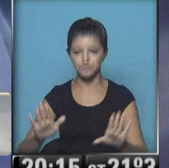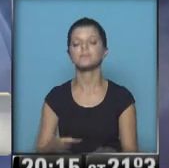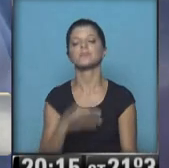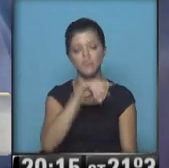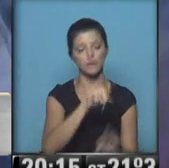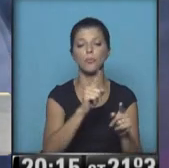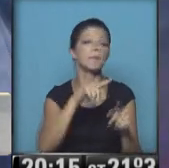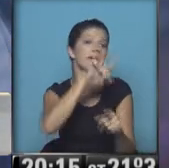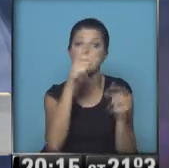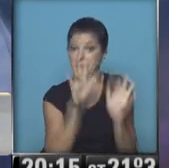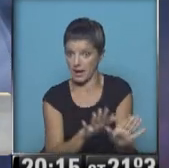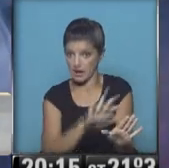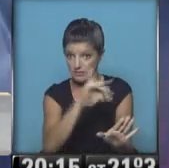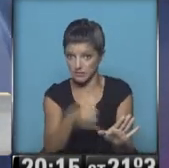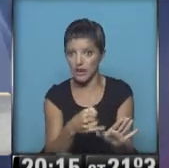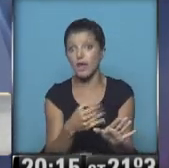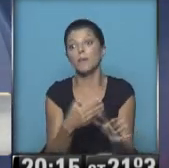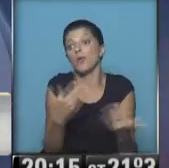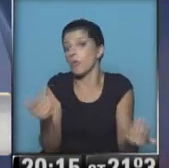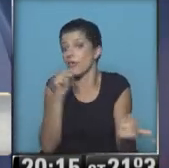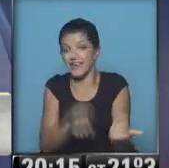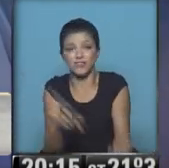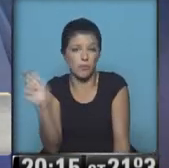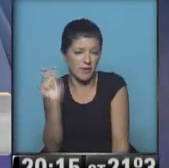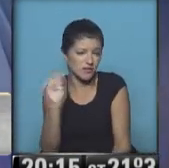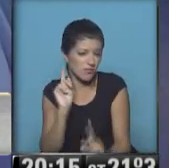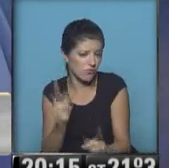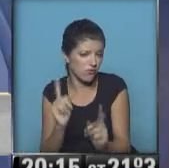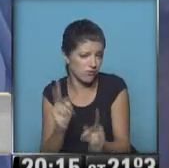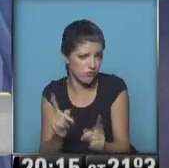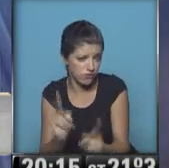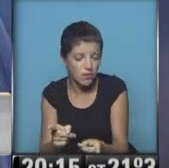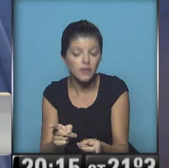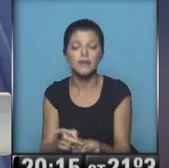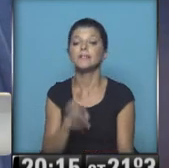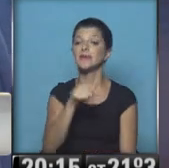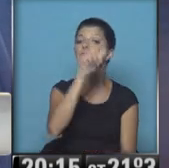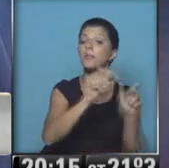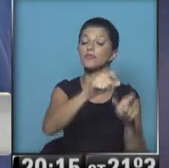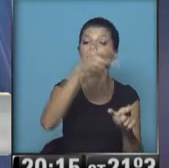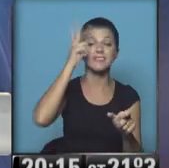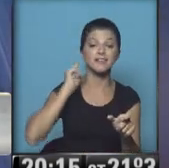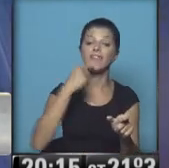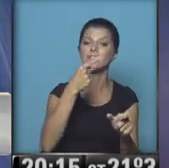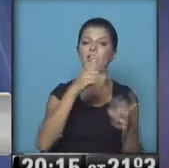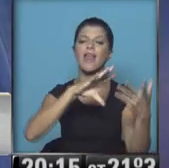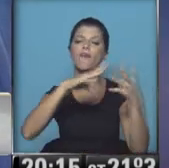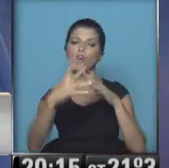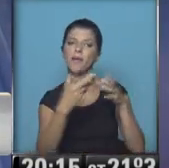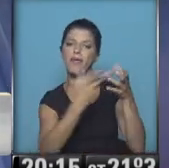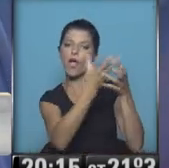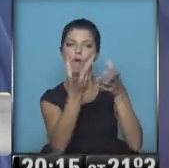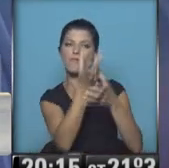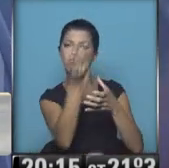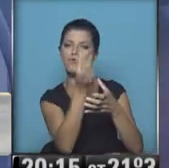podría frenarse mañana, podríamos estar en un escenario de meses. Y los chilenos, eso es importante, dicen que dada la modalidad de la erupción actual, que es